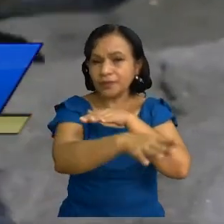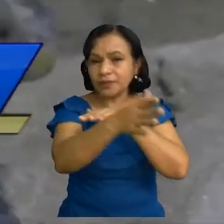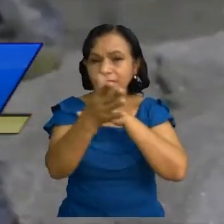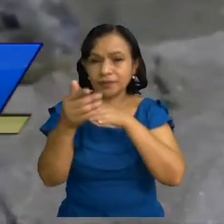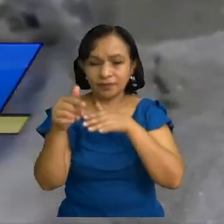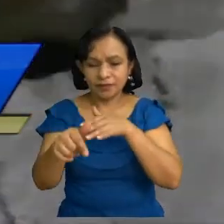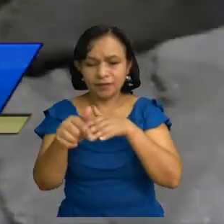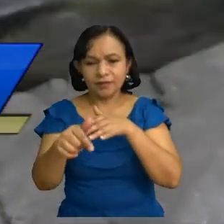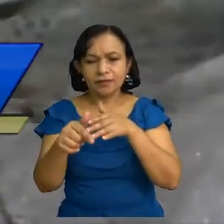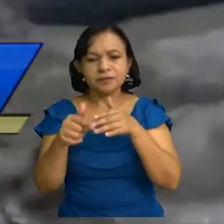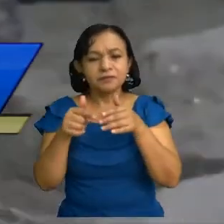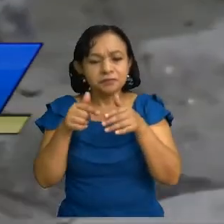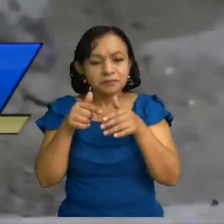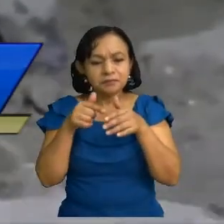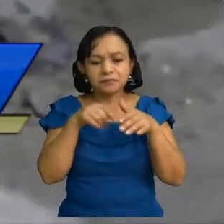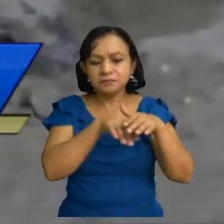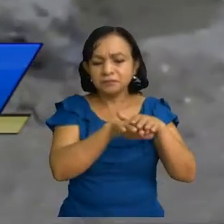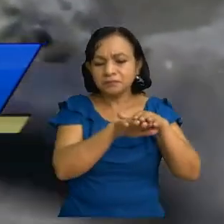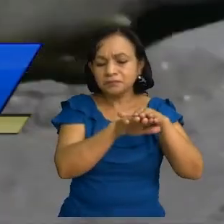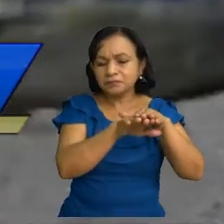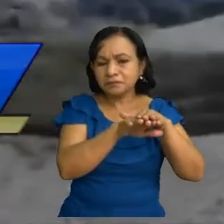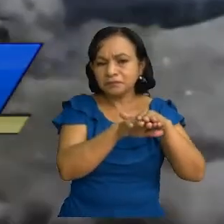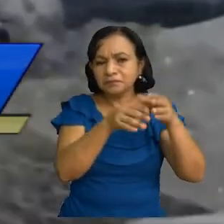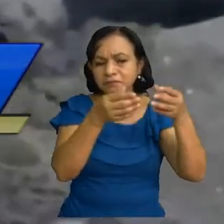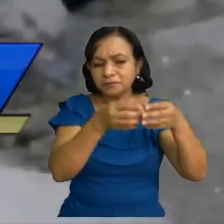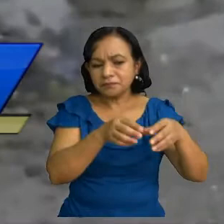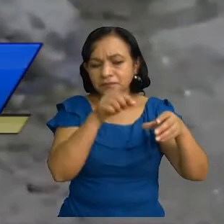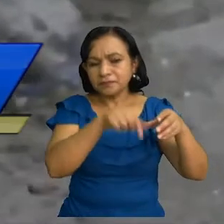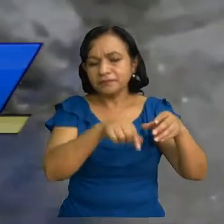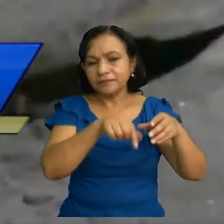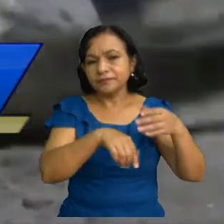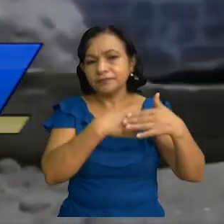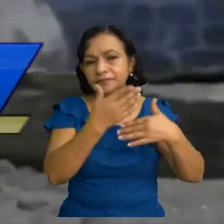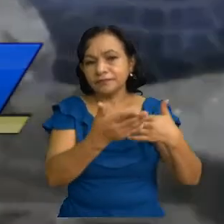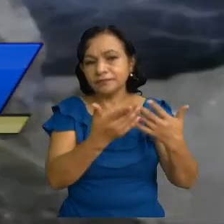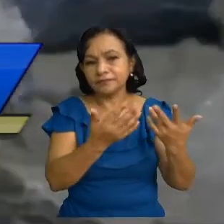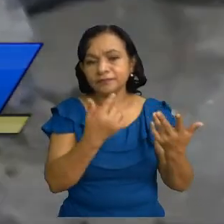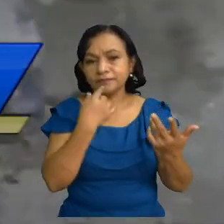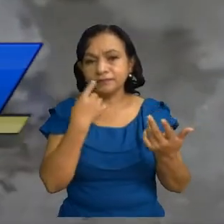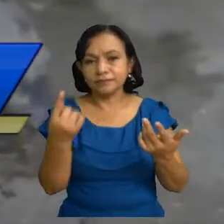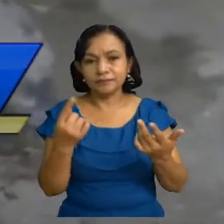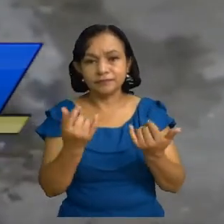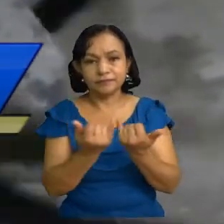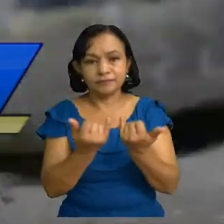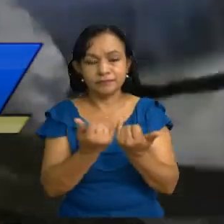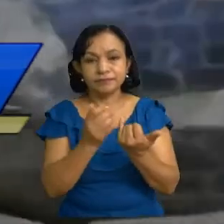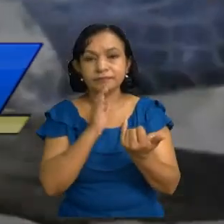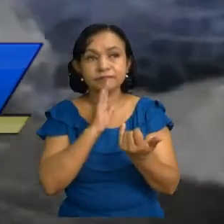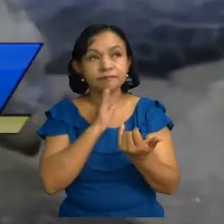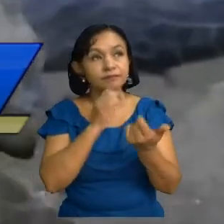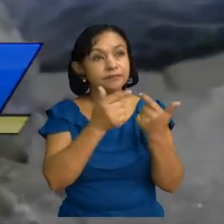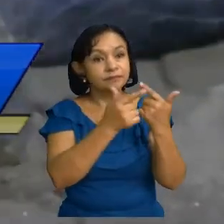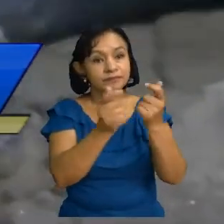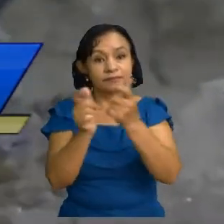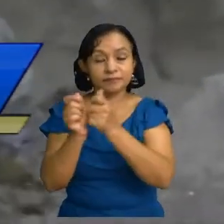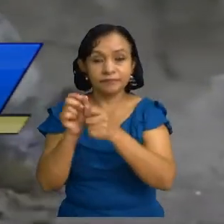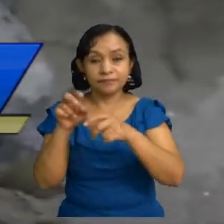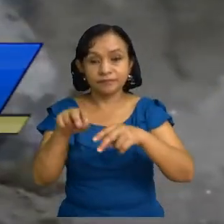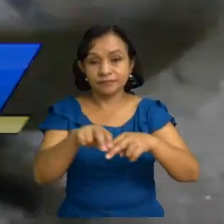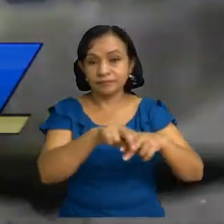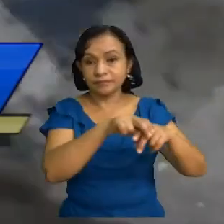condiciones para anidar ellas dejan sus huevos allí y decir también me hablábamos del movimiento ambientalista guardabarranco